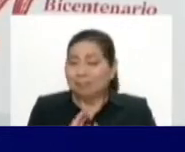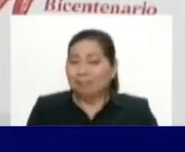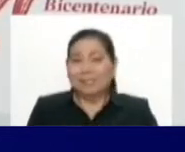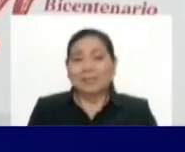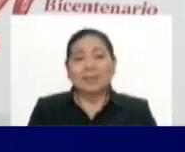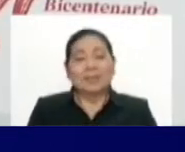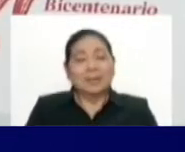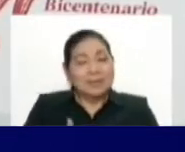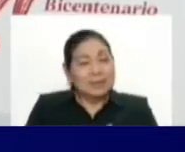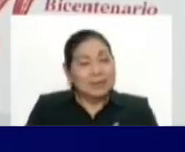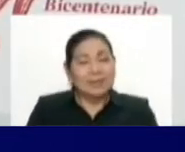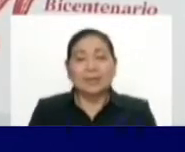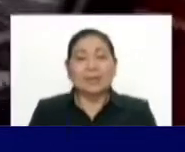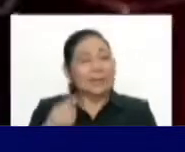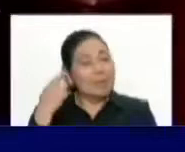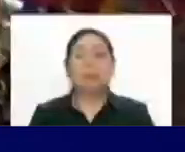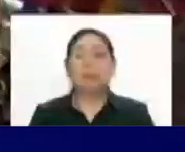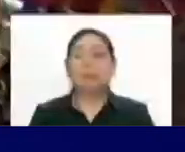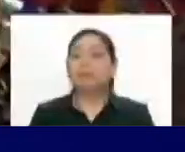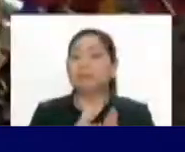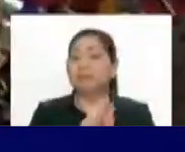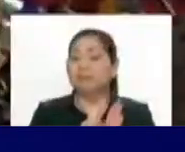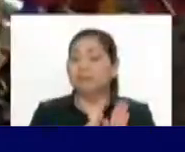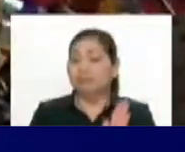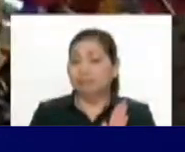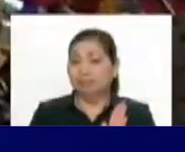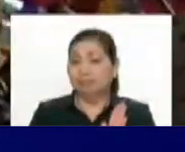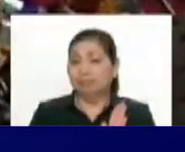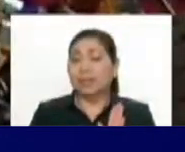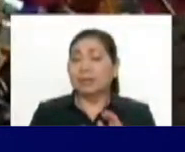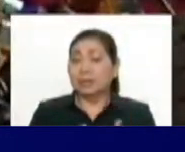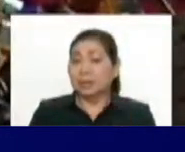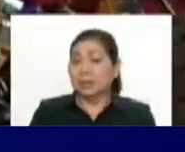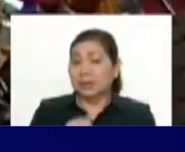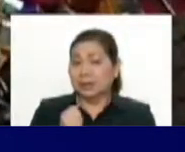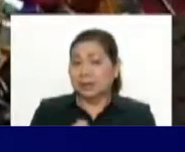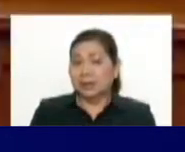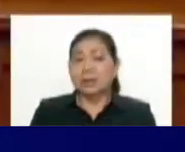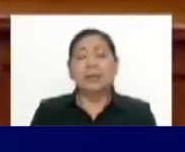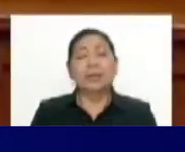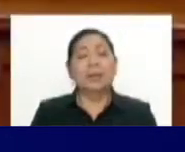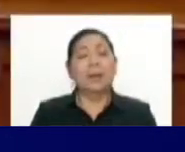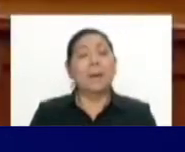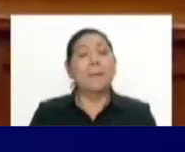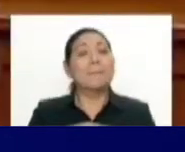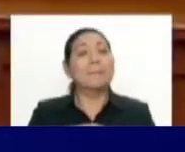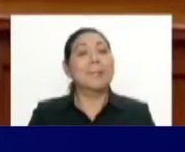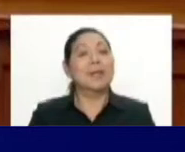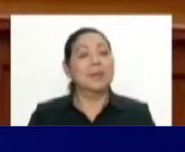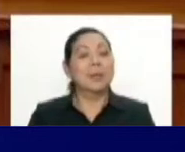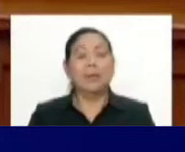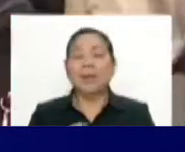un procedimiento político. Finalmente, de ser aprobada la censura, el ministro debe de renunciar y